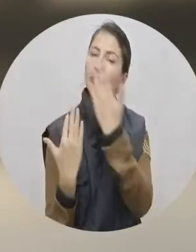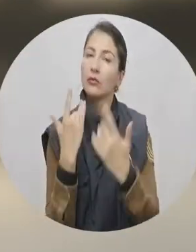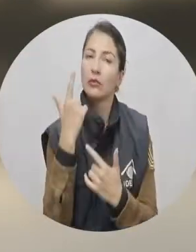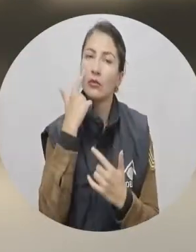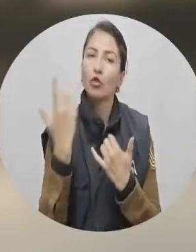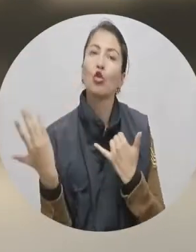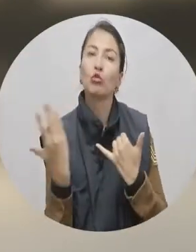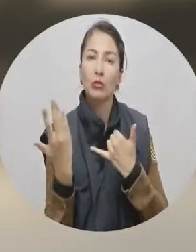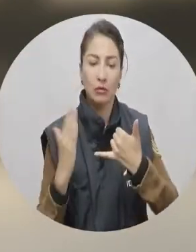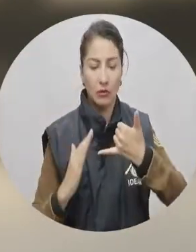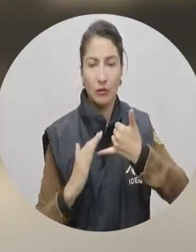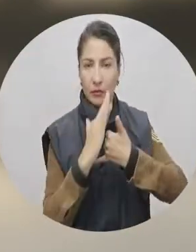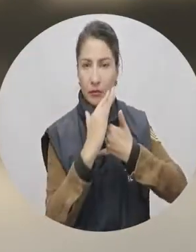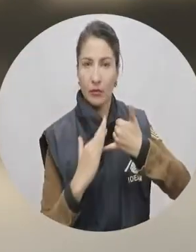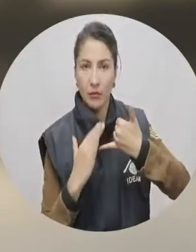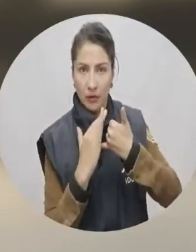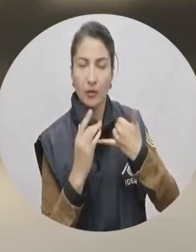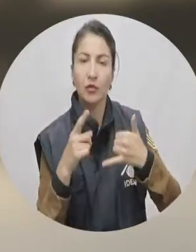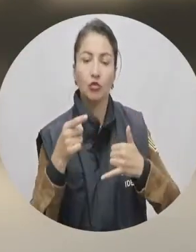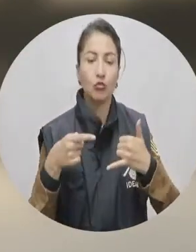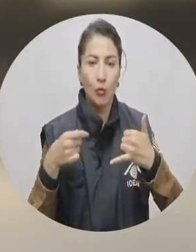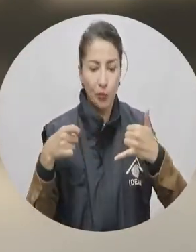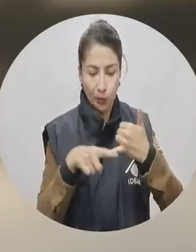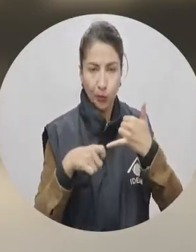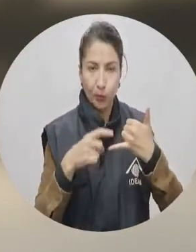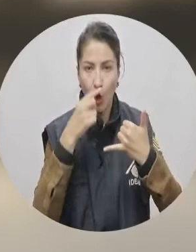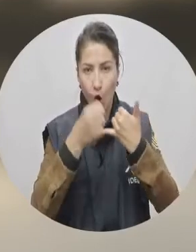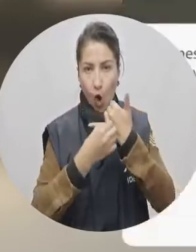del Pacífico, sobre la Amazonía y la Orinoquía.